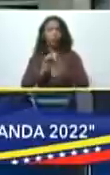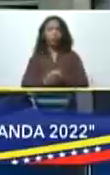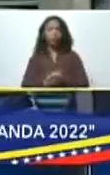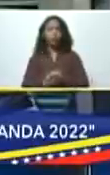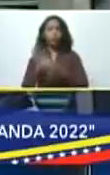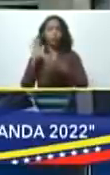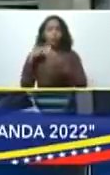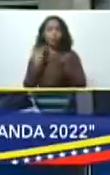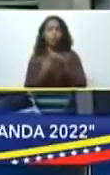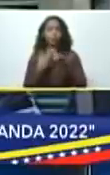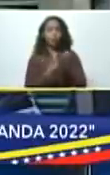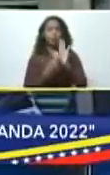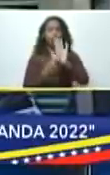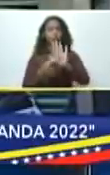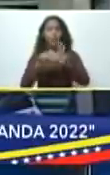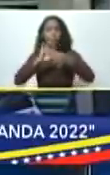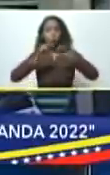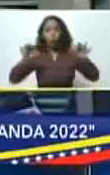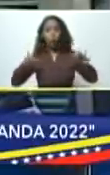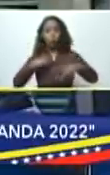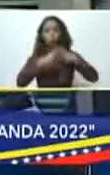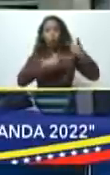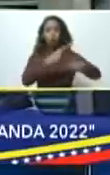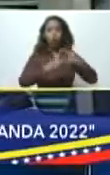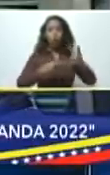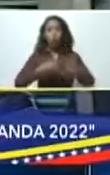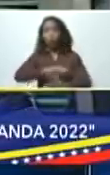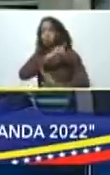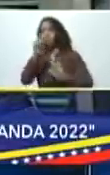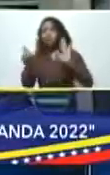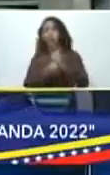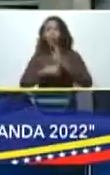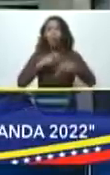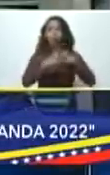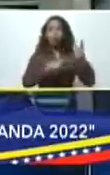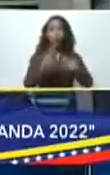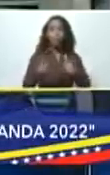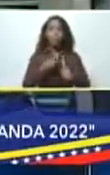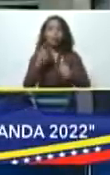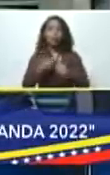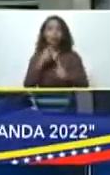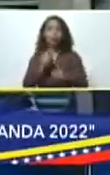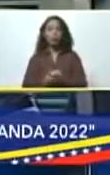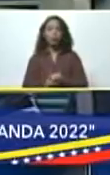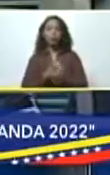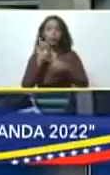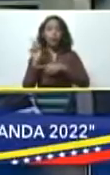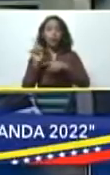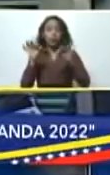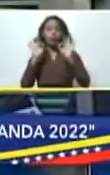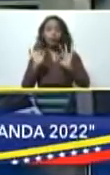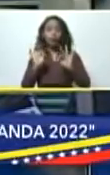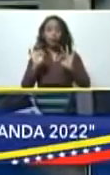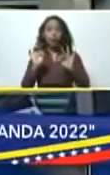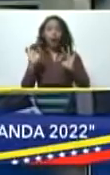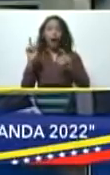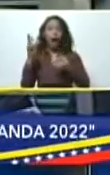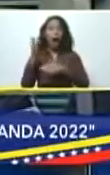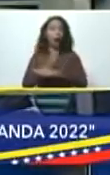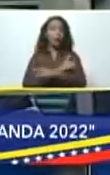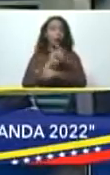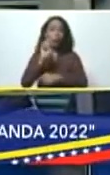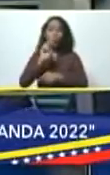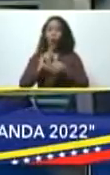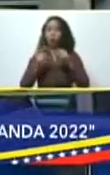nos muestra el encadenamiento productivo completo desde la producción primaria de estas especies que eran invisibles